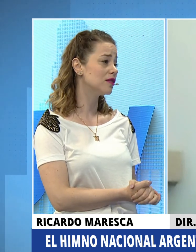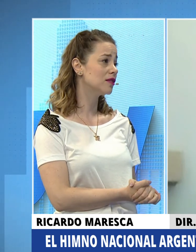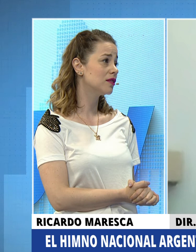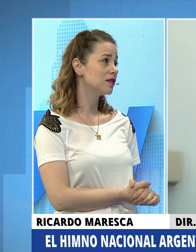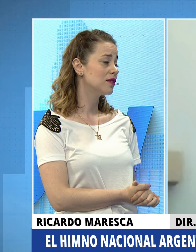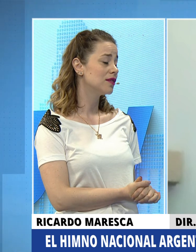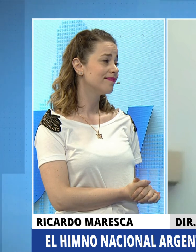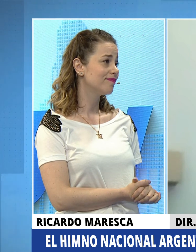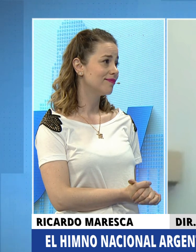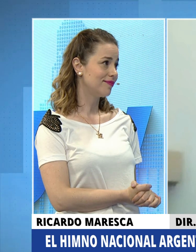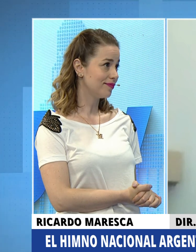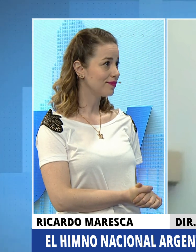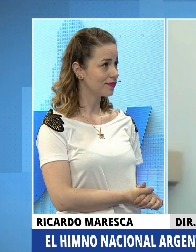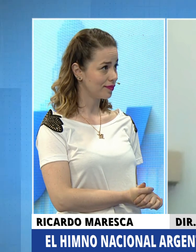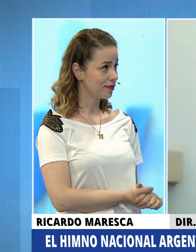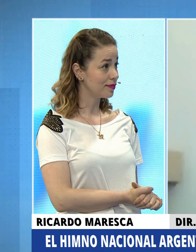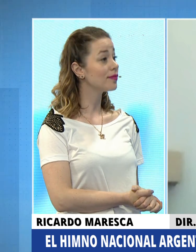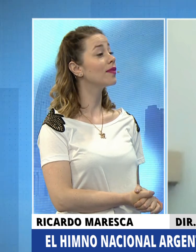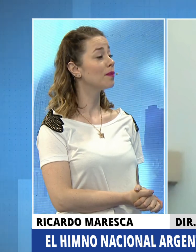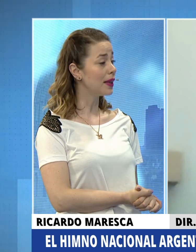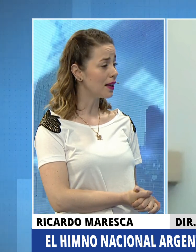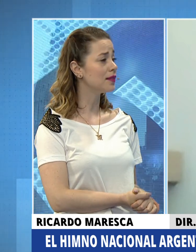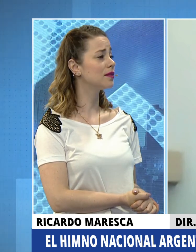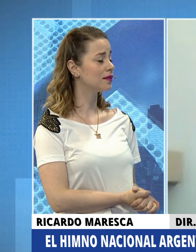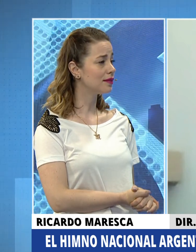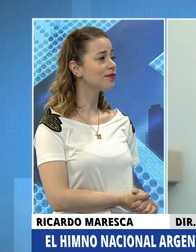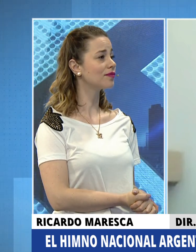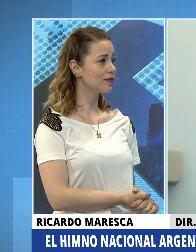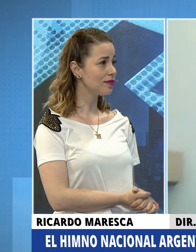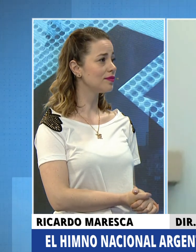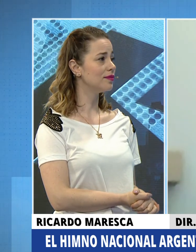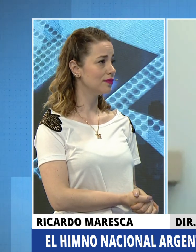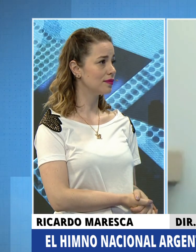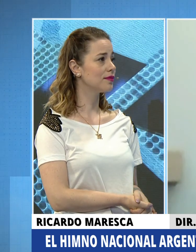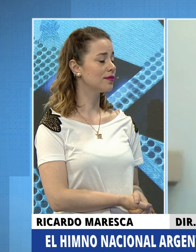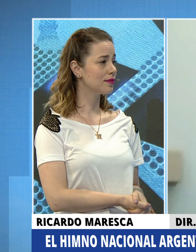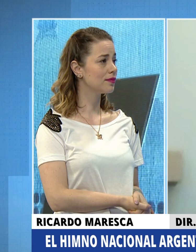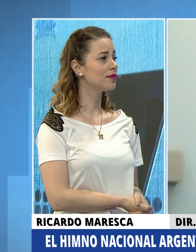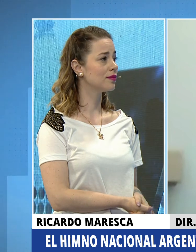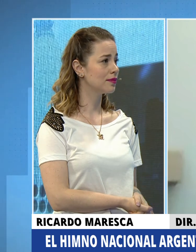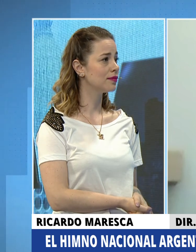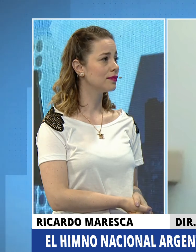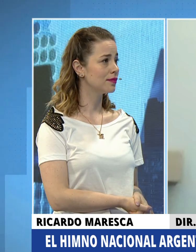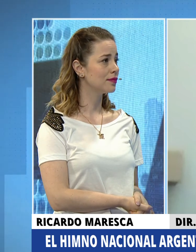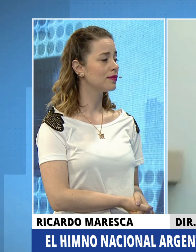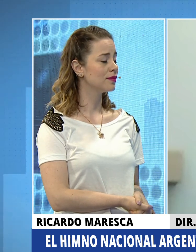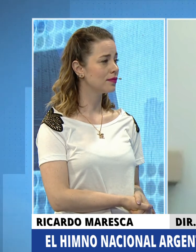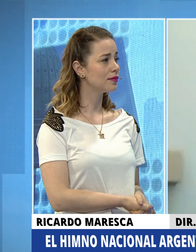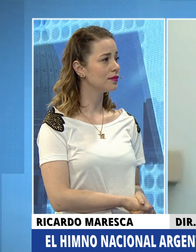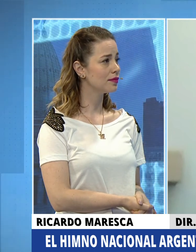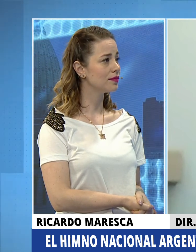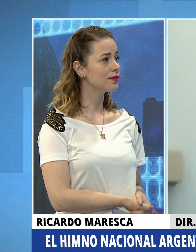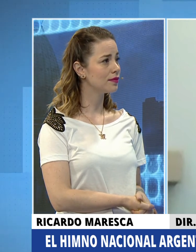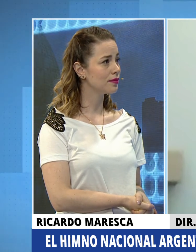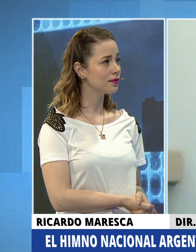pasaron. Trabajamos mucho, afortunadamente, de manera remota. Trabajamos, es más, las imágenes que aparecen